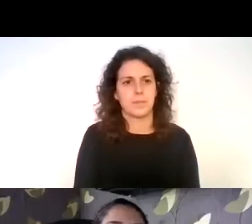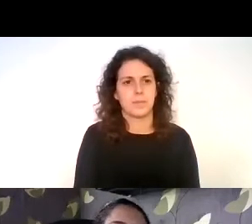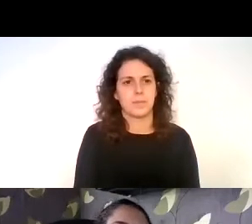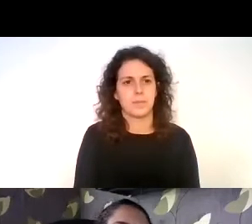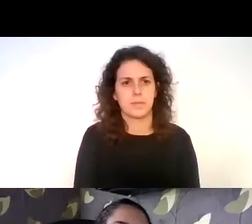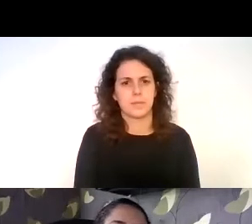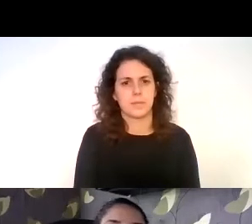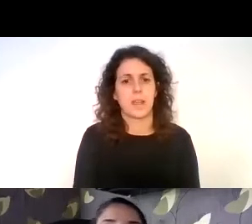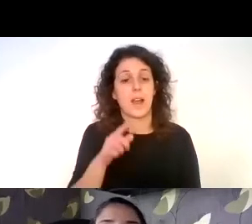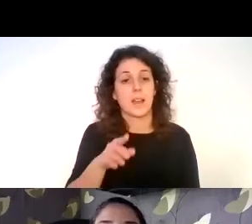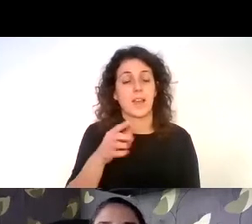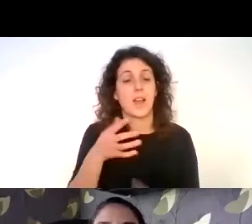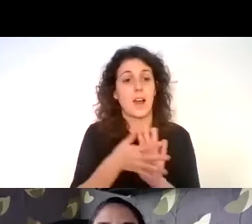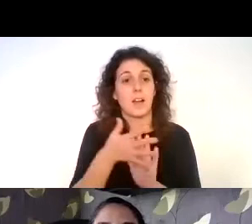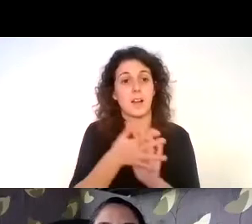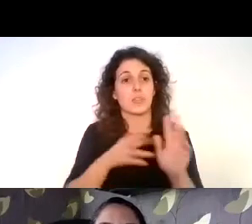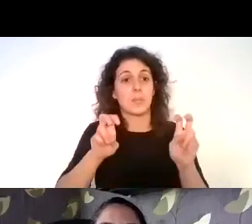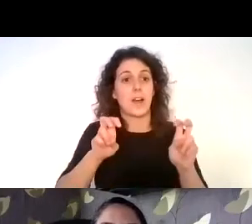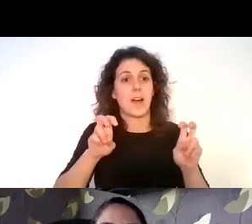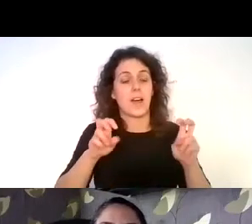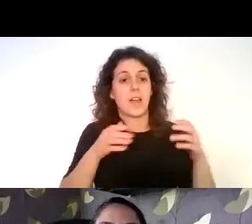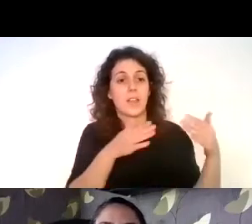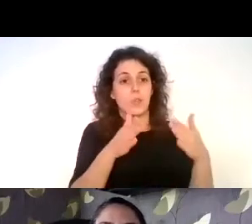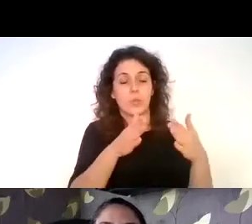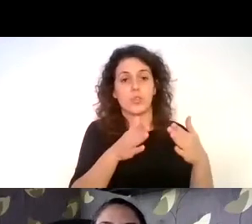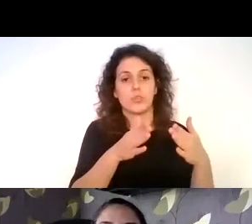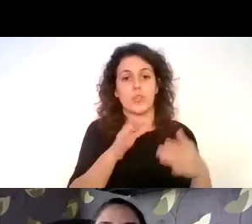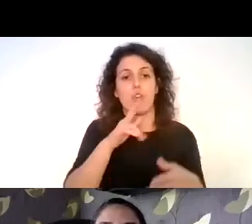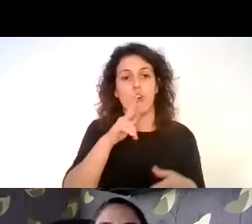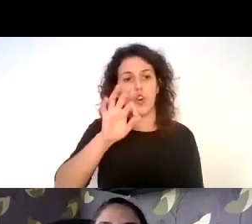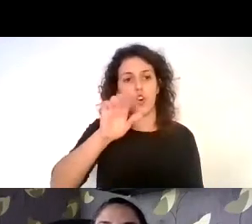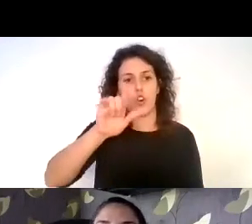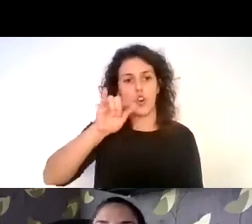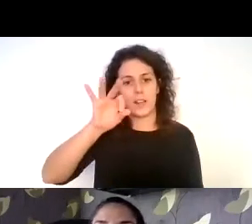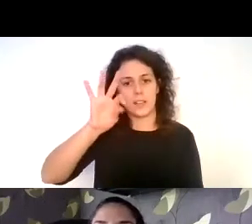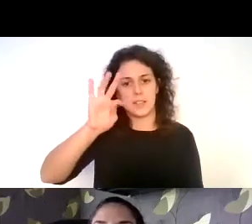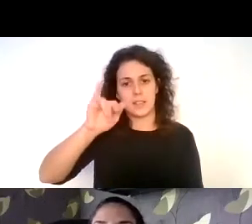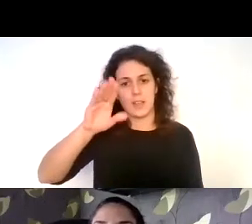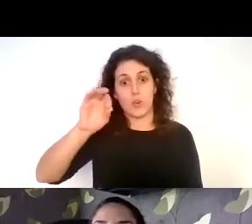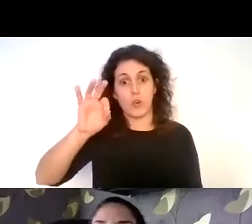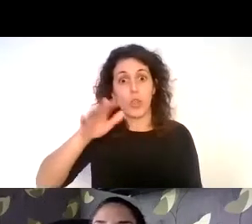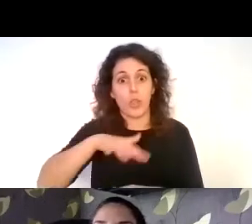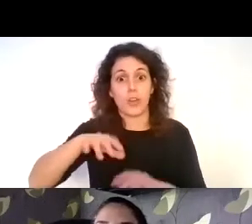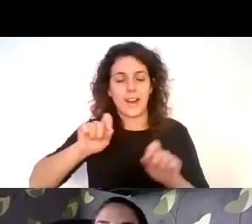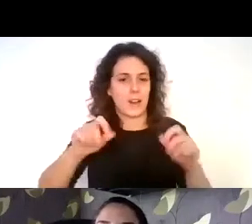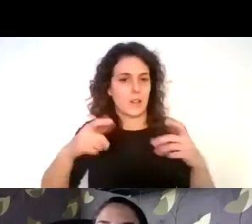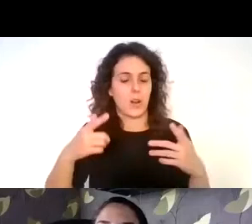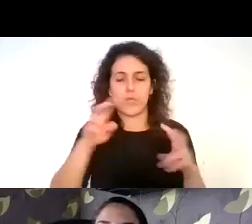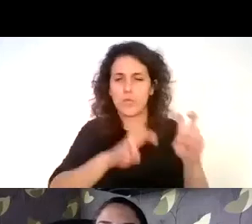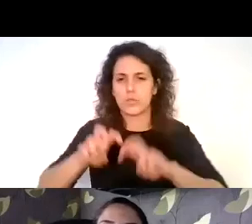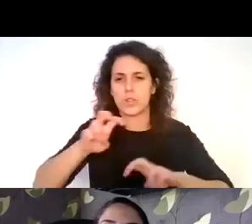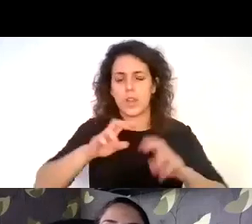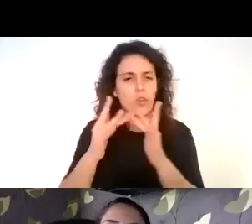Aquí hablamos de los circuitos holísticos que ofrece la región. Se realizan en entornos naturales, buscando una conexión de